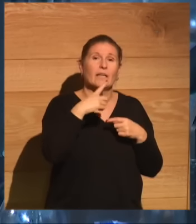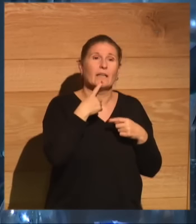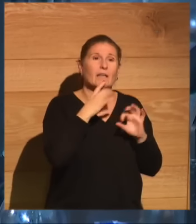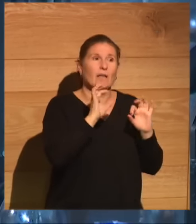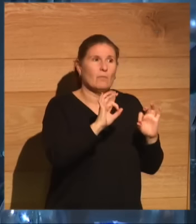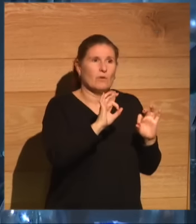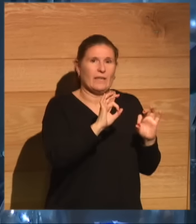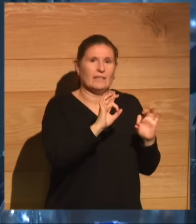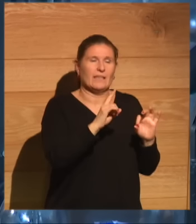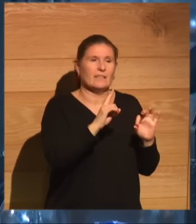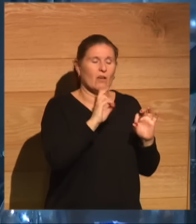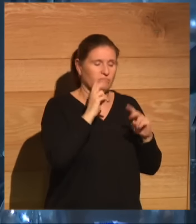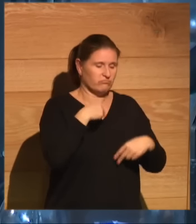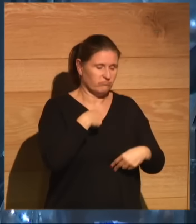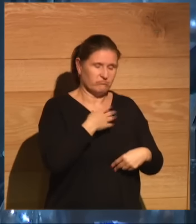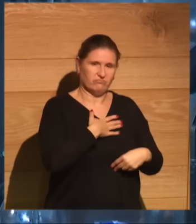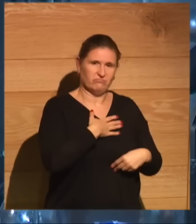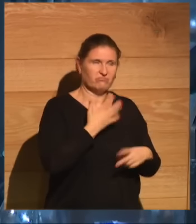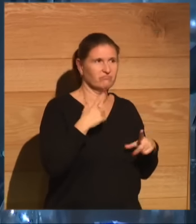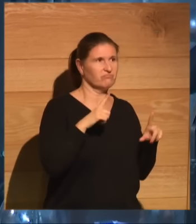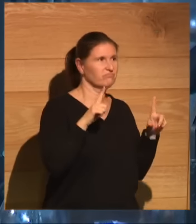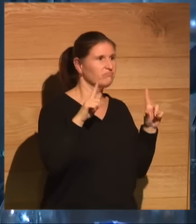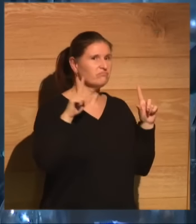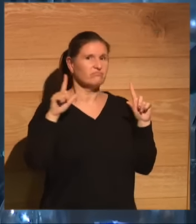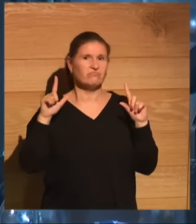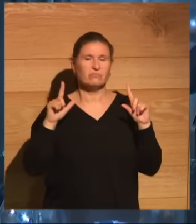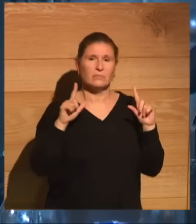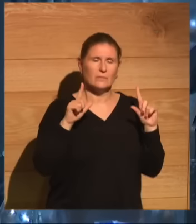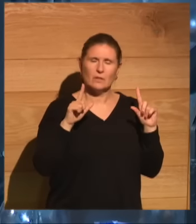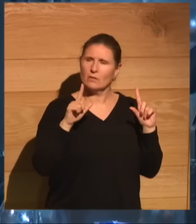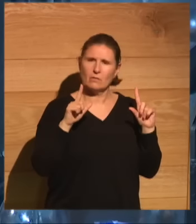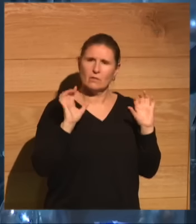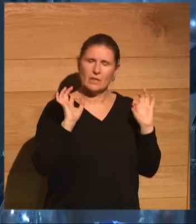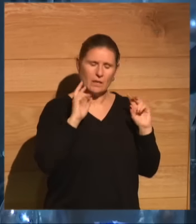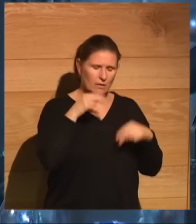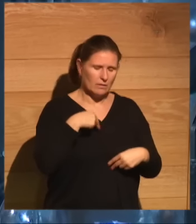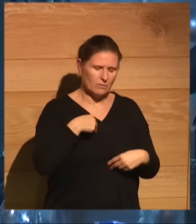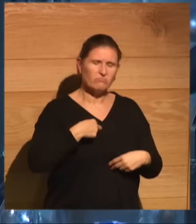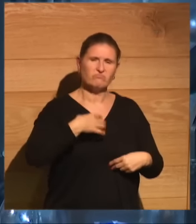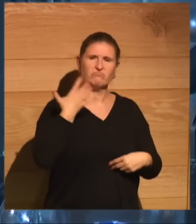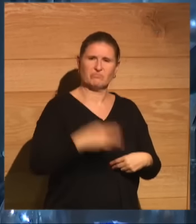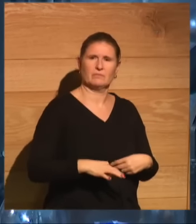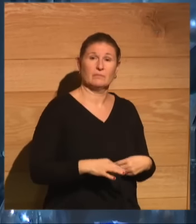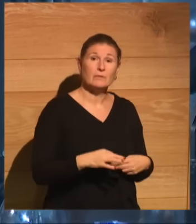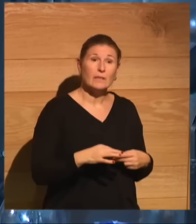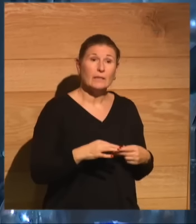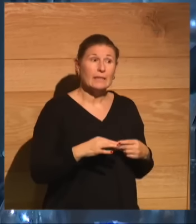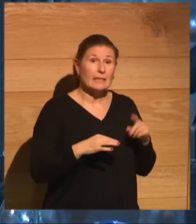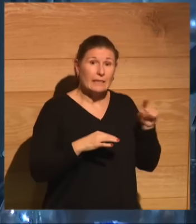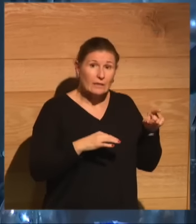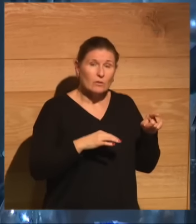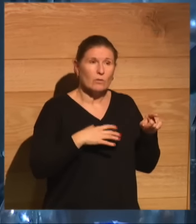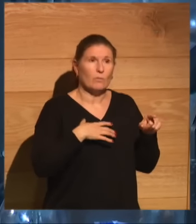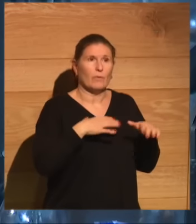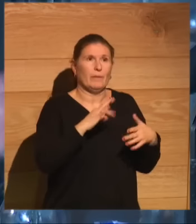estén encantados de haberse conocido, sino que simplemente creen ciegamente en ellos mismos. ¿Vale? O sea, eso puede incluir el